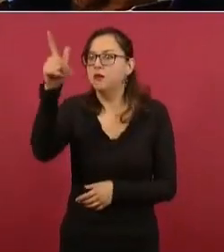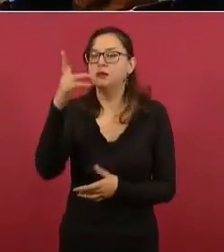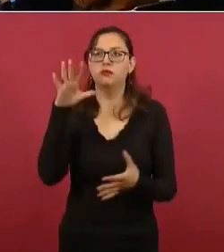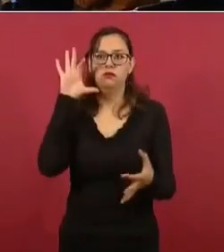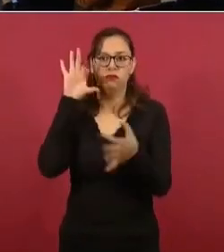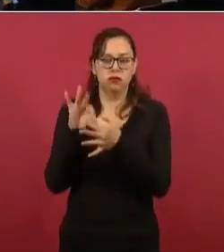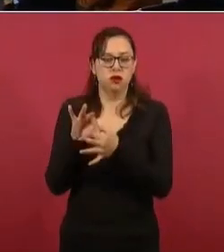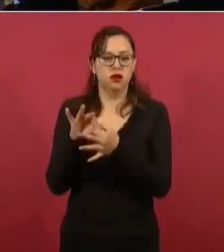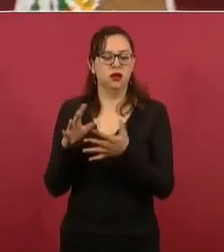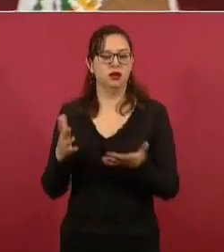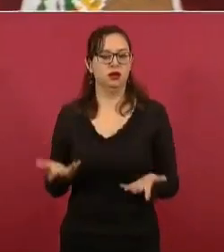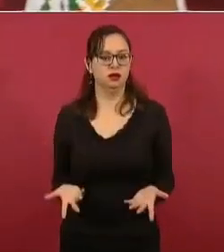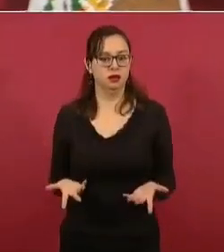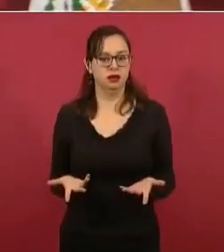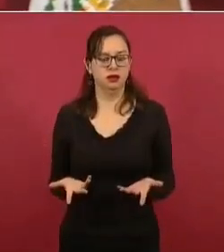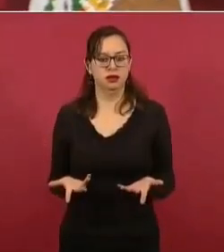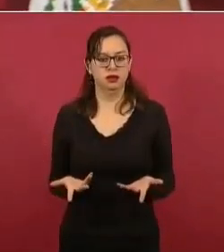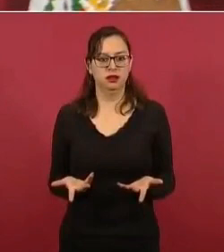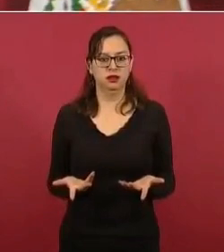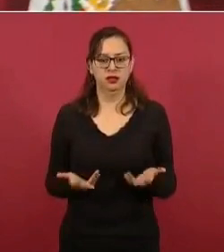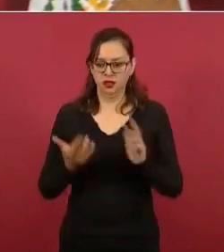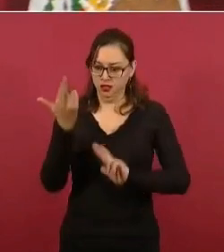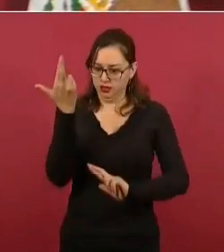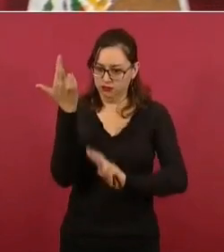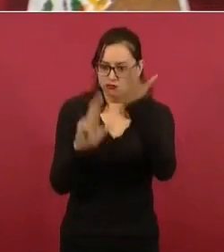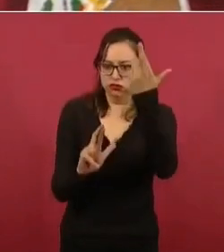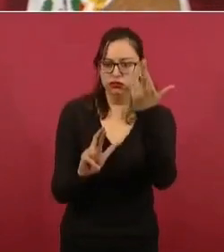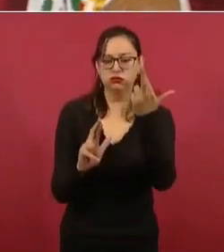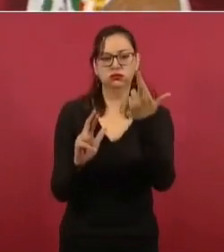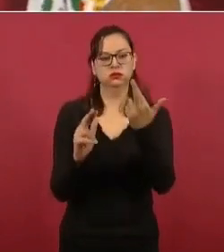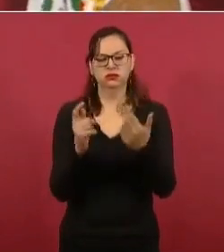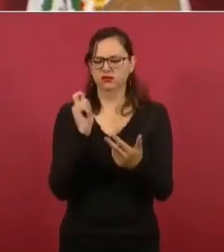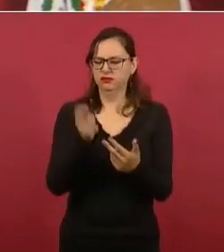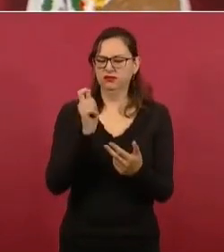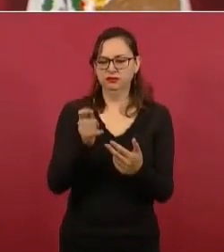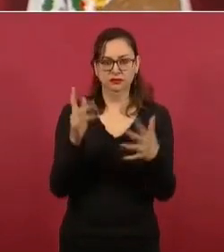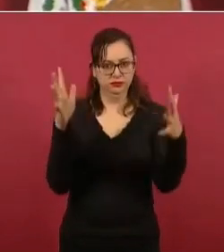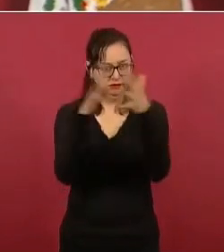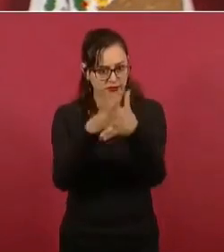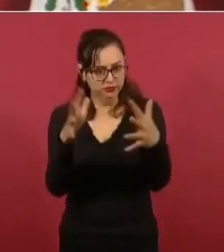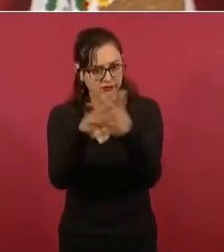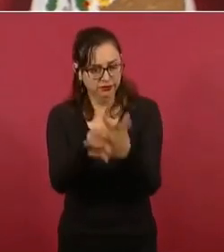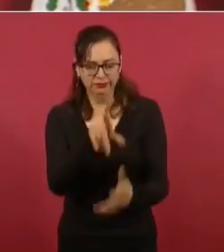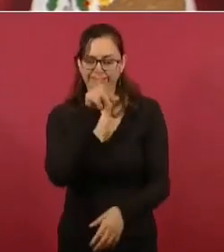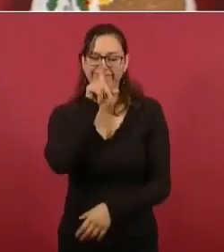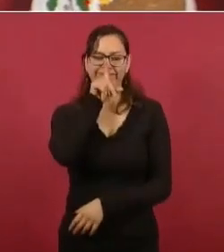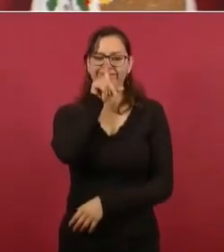clásico de tomar las armas. Yo no estoy a favor de la violencia.